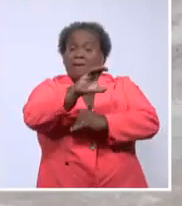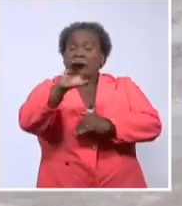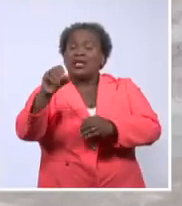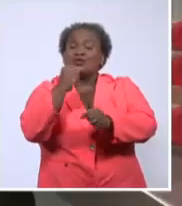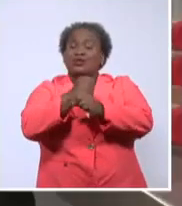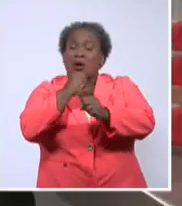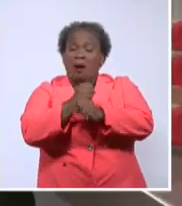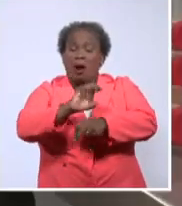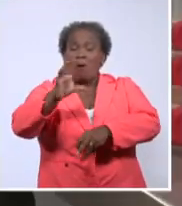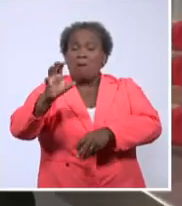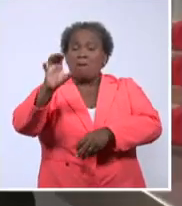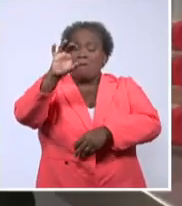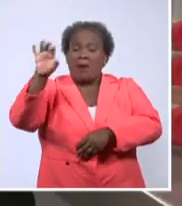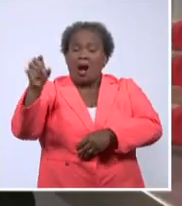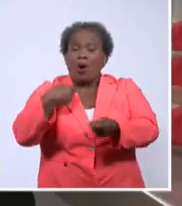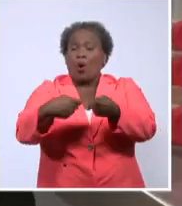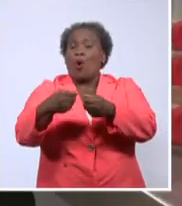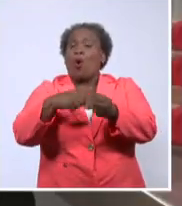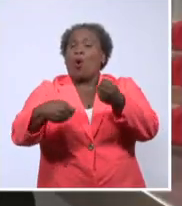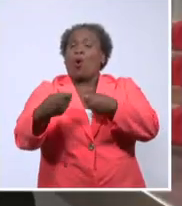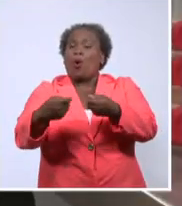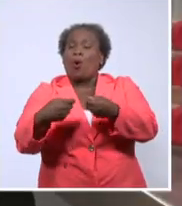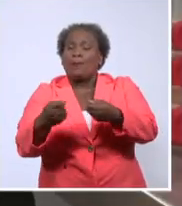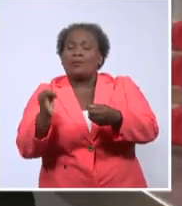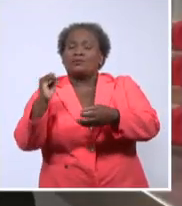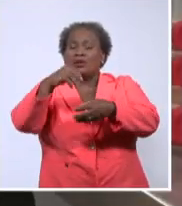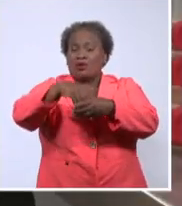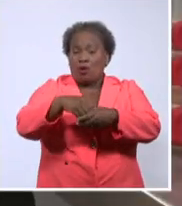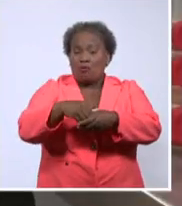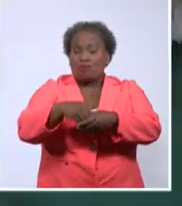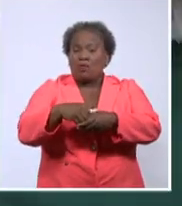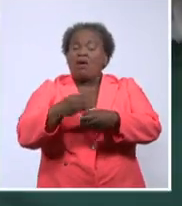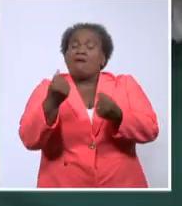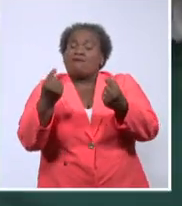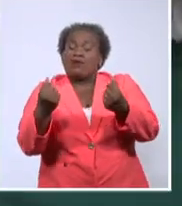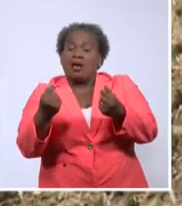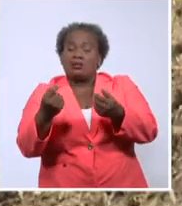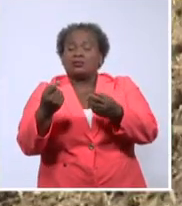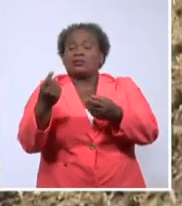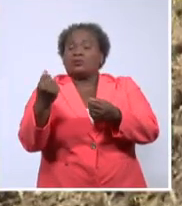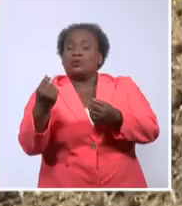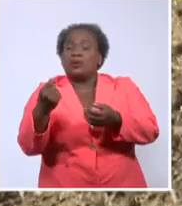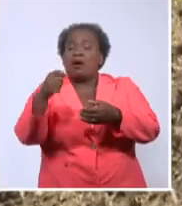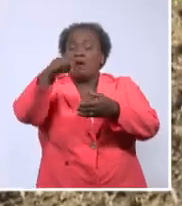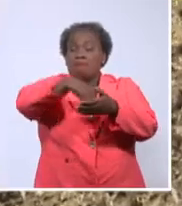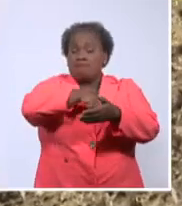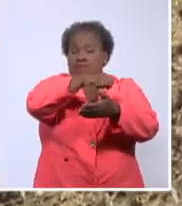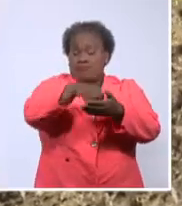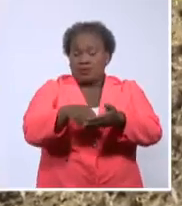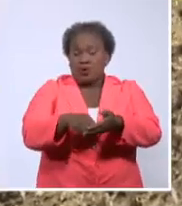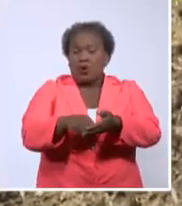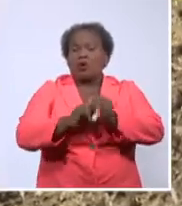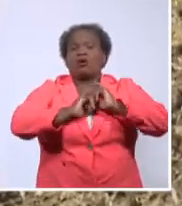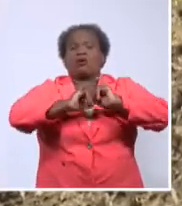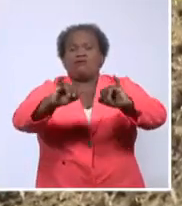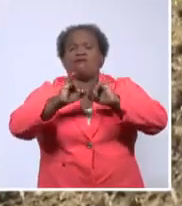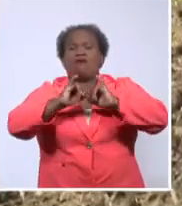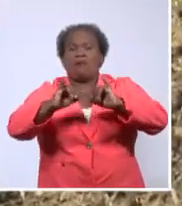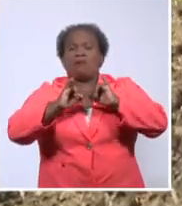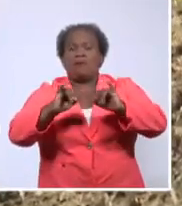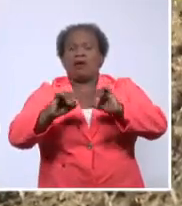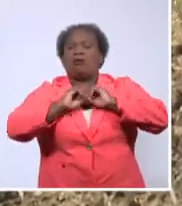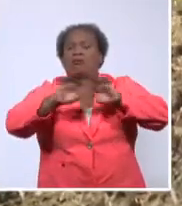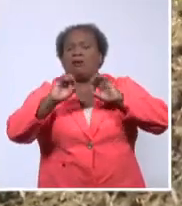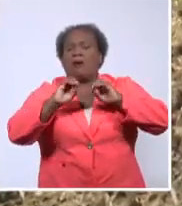Inversión Extranjera, Comercio e Interior, Finanzas y Precios, Economía y Planificación ofrecerán información detallada en